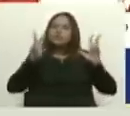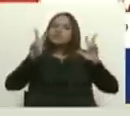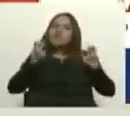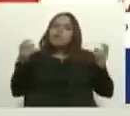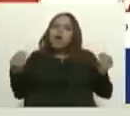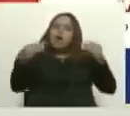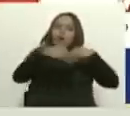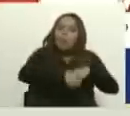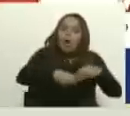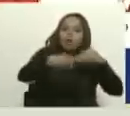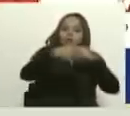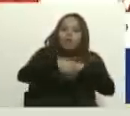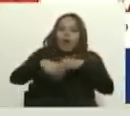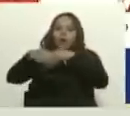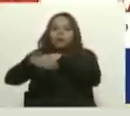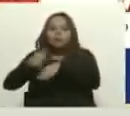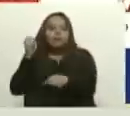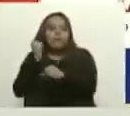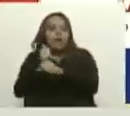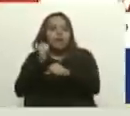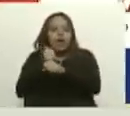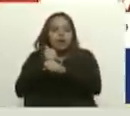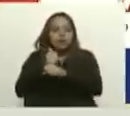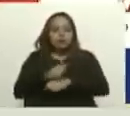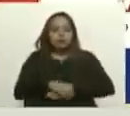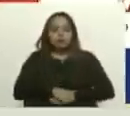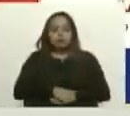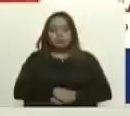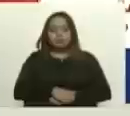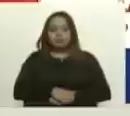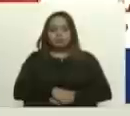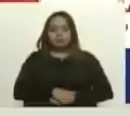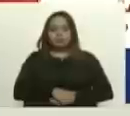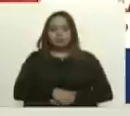convenios de trabajo. De trabajo.